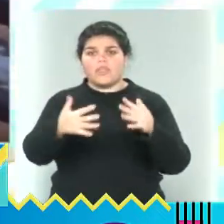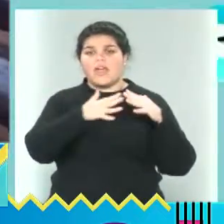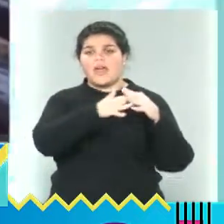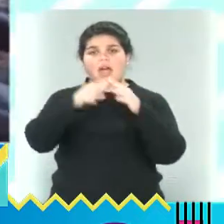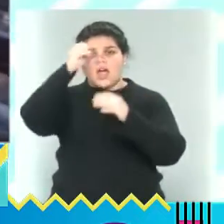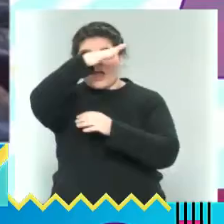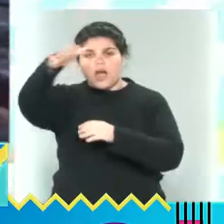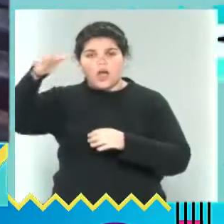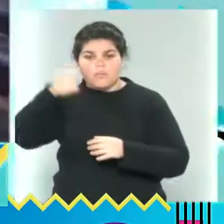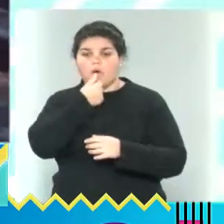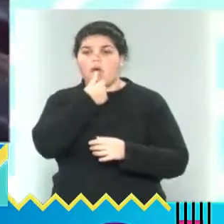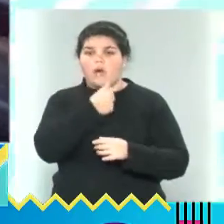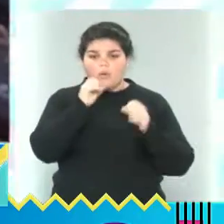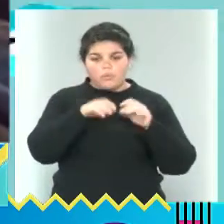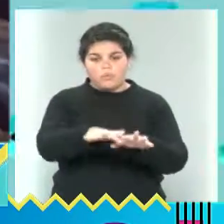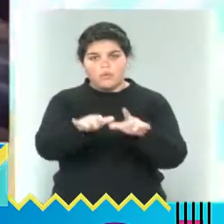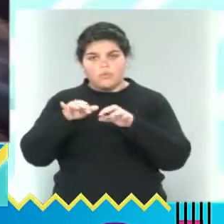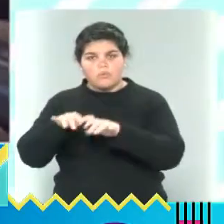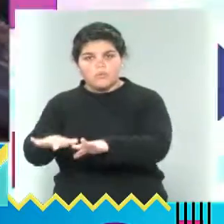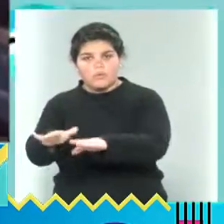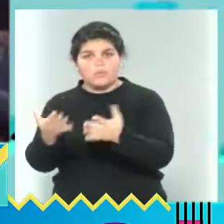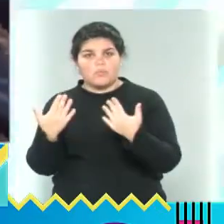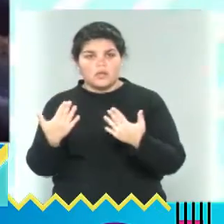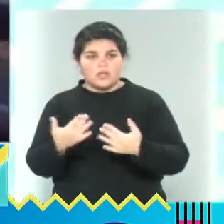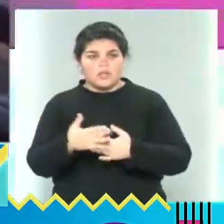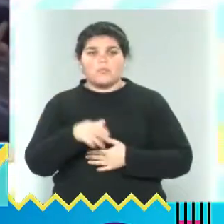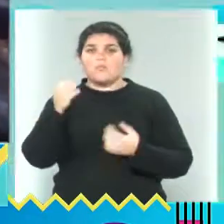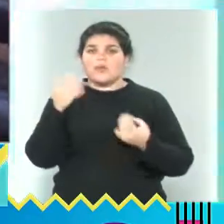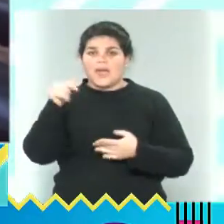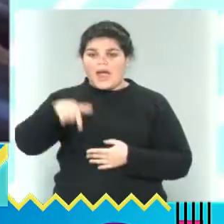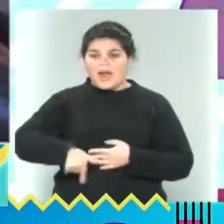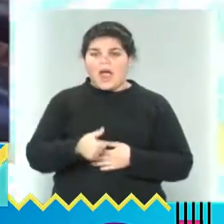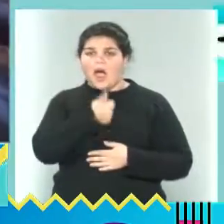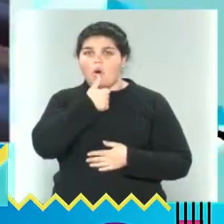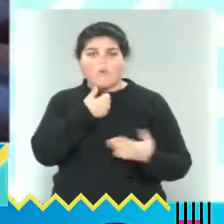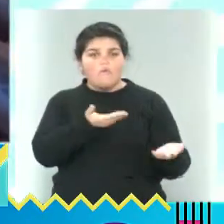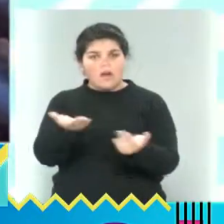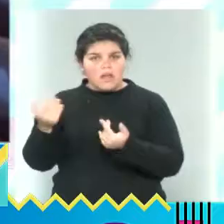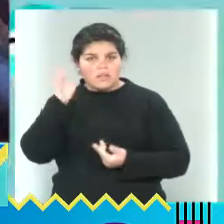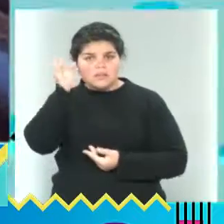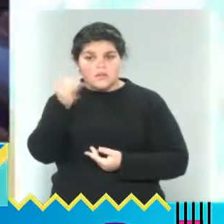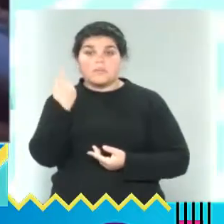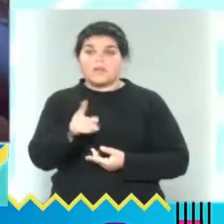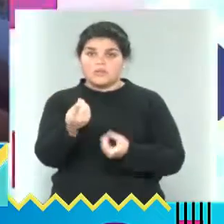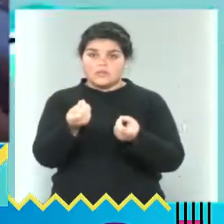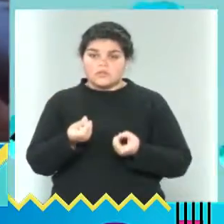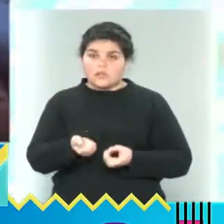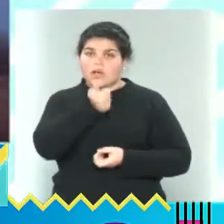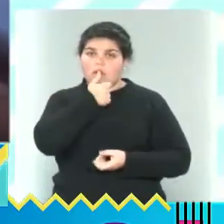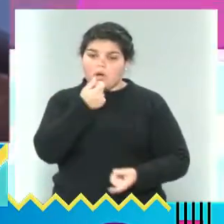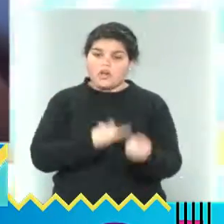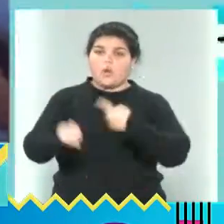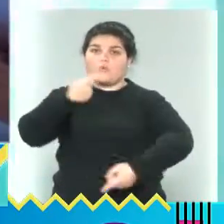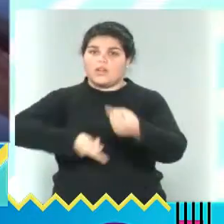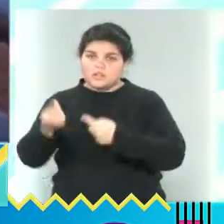Mendoza, en función de la extrema escasez que tenemos, hacer una reutilización de algo y hacerlo de una manera distinta,